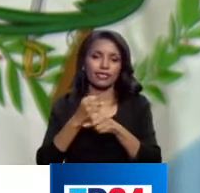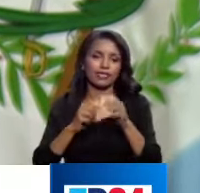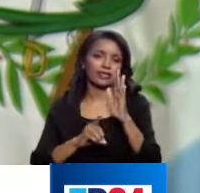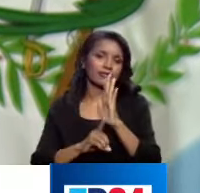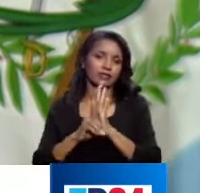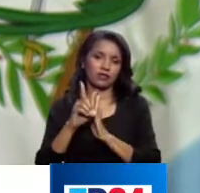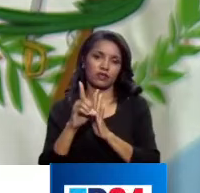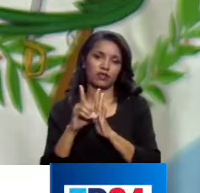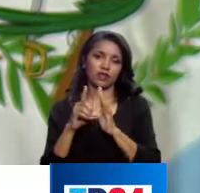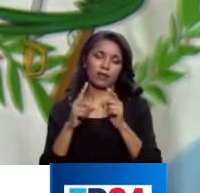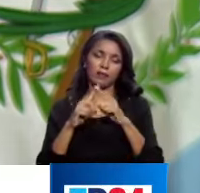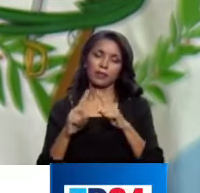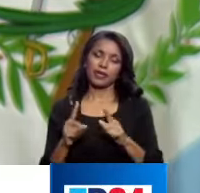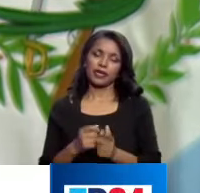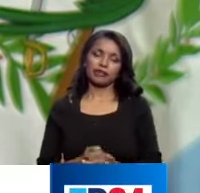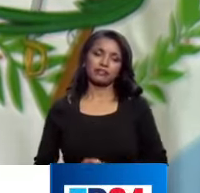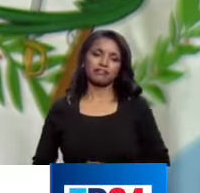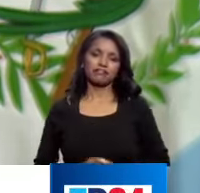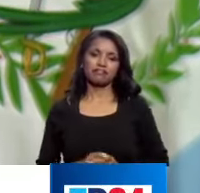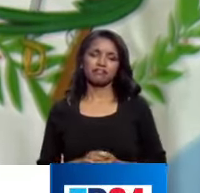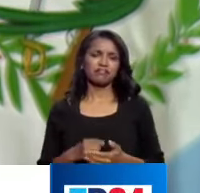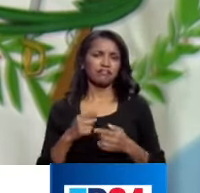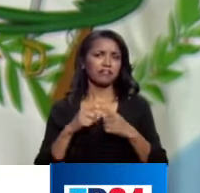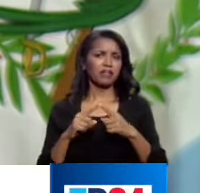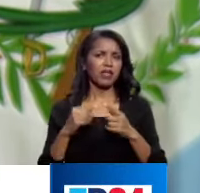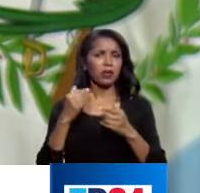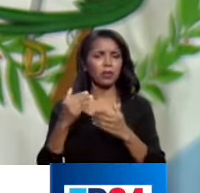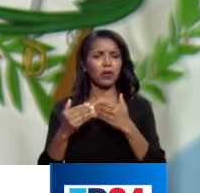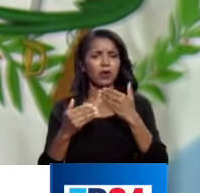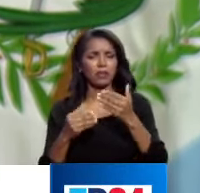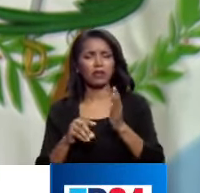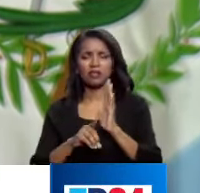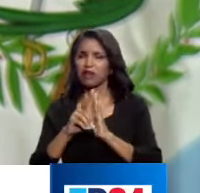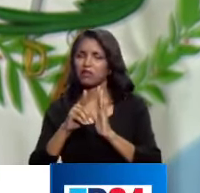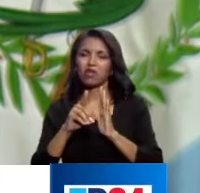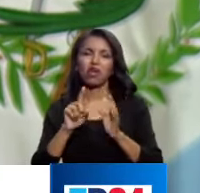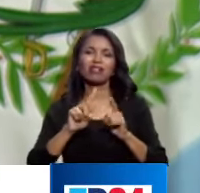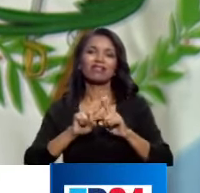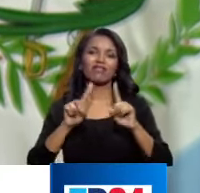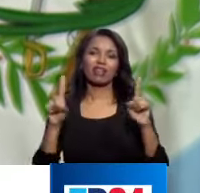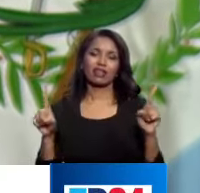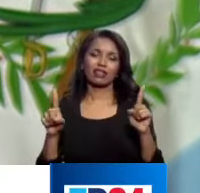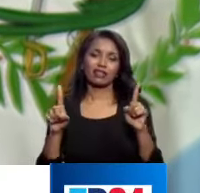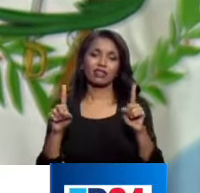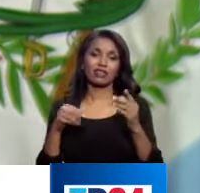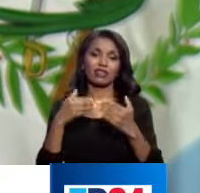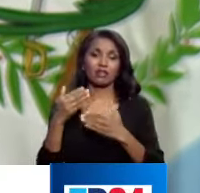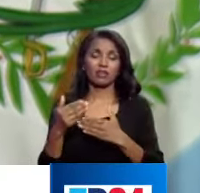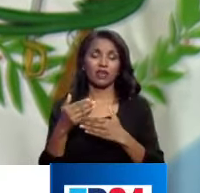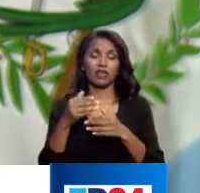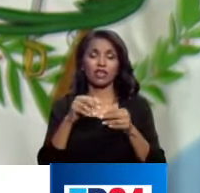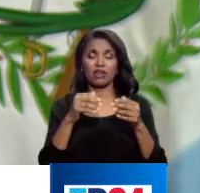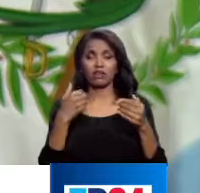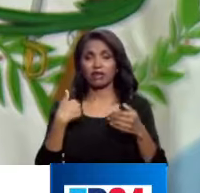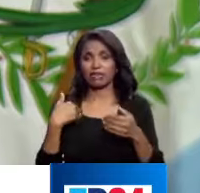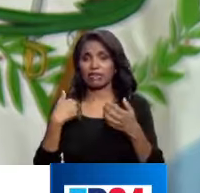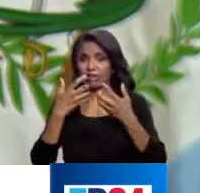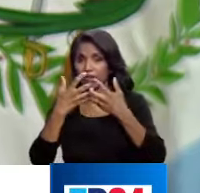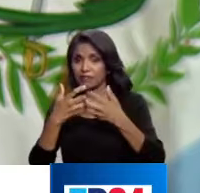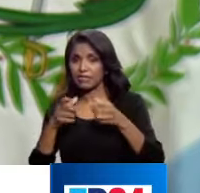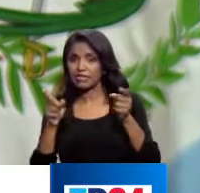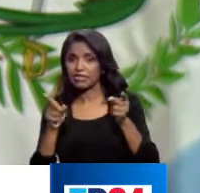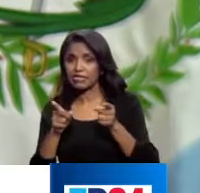desarrollan, no en proyectos en desarrollo que afectan al micro y pequeño